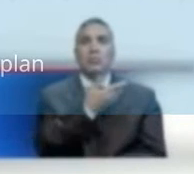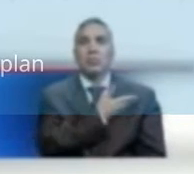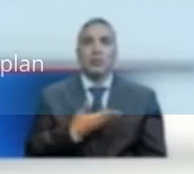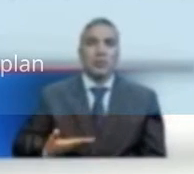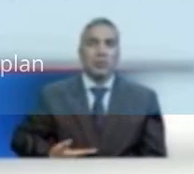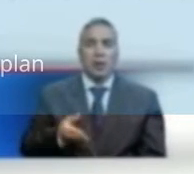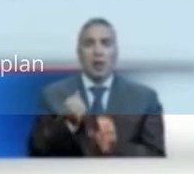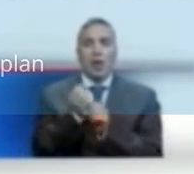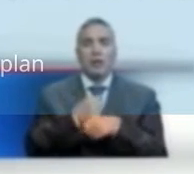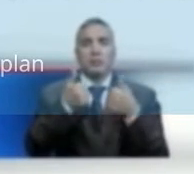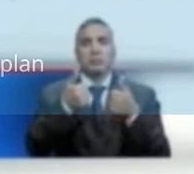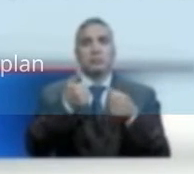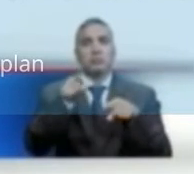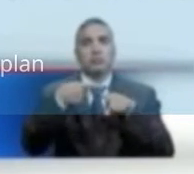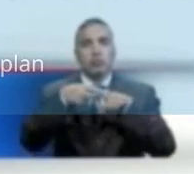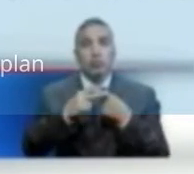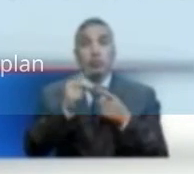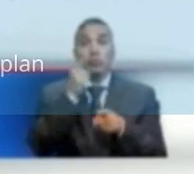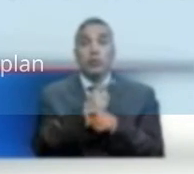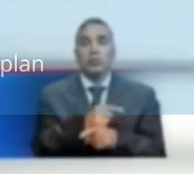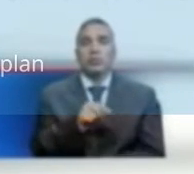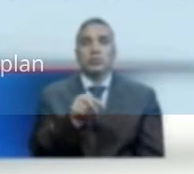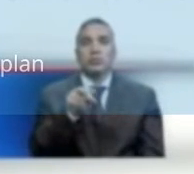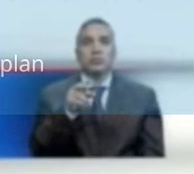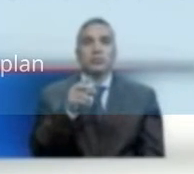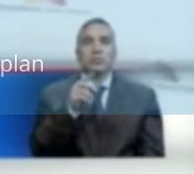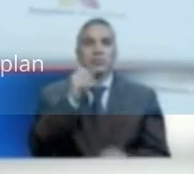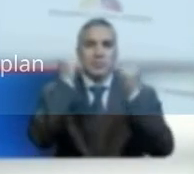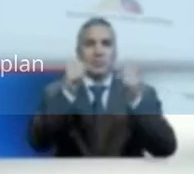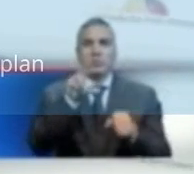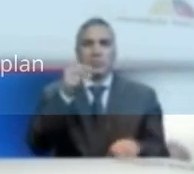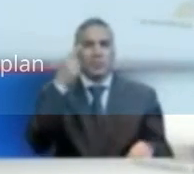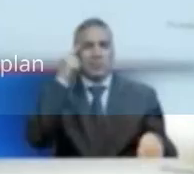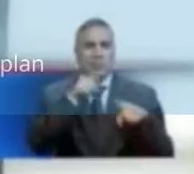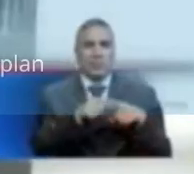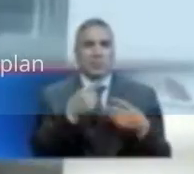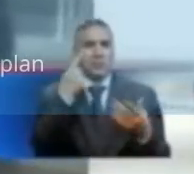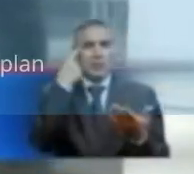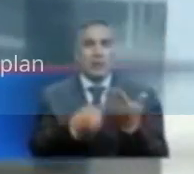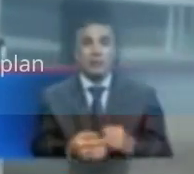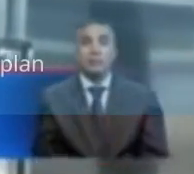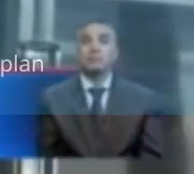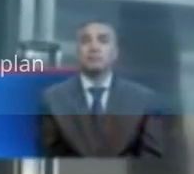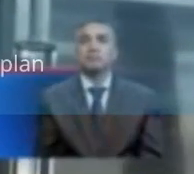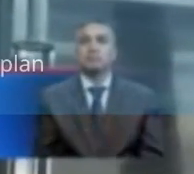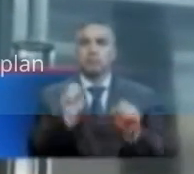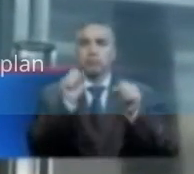presidente desde el comienzo. Por eso es que no hay un sentido para las protestas. Algunos legisladores dijeron que están dispuestos